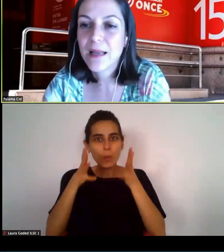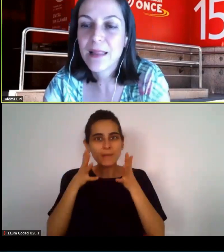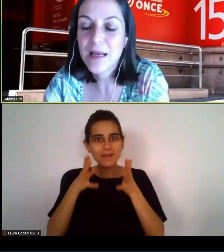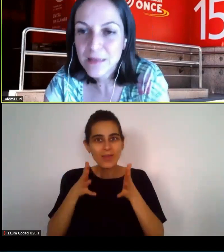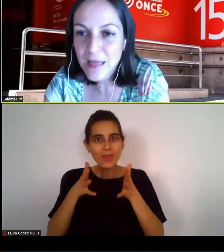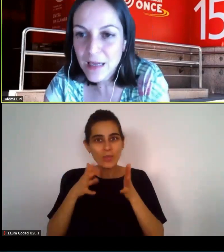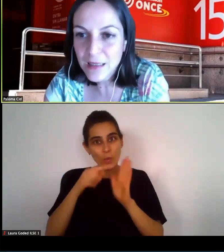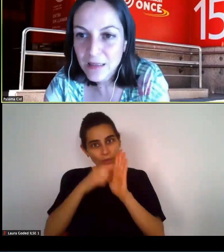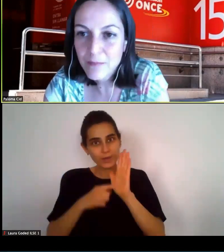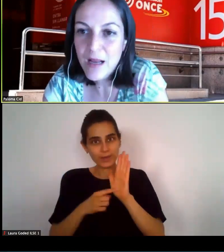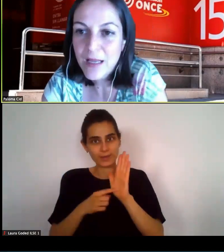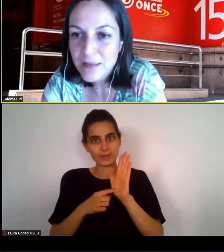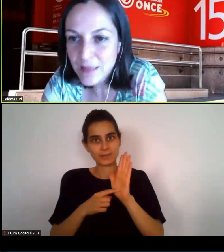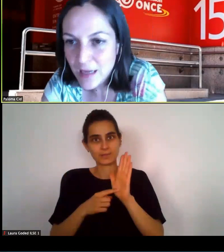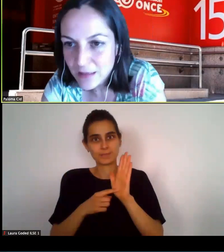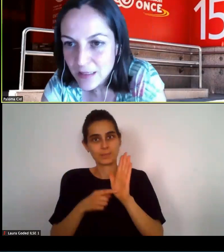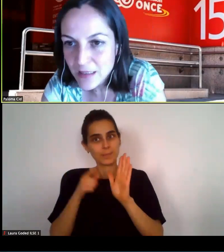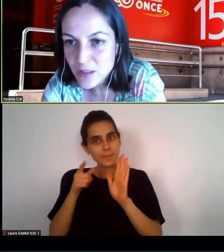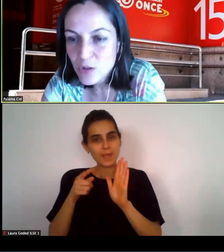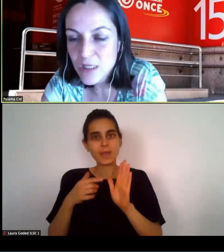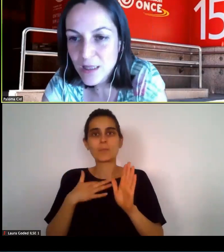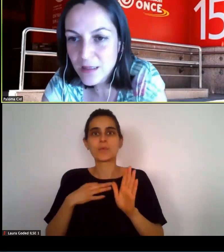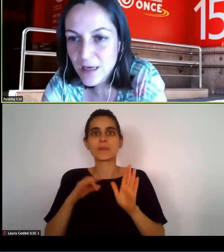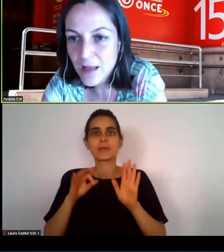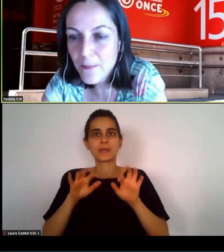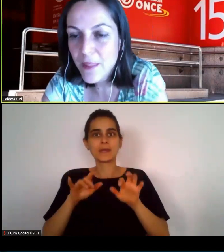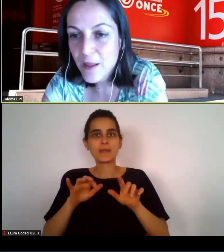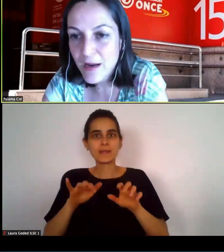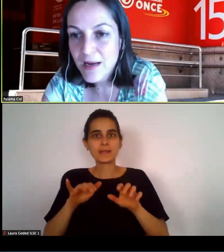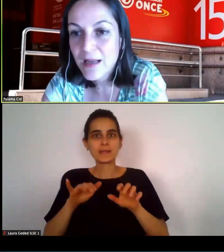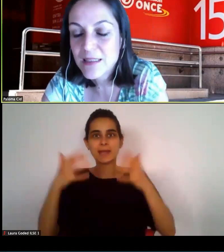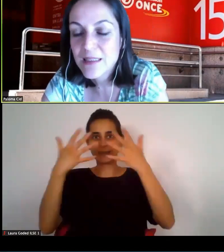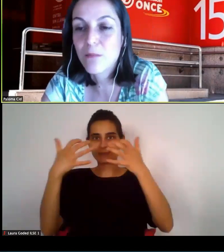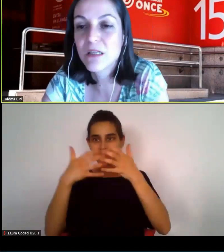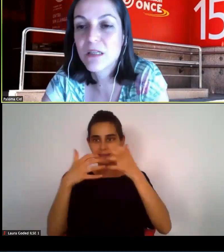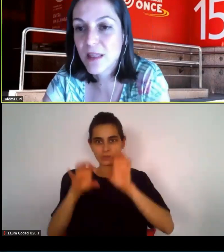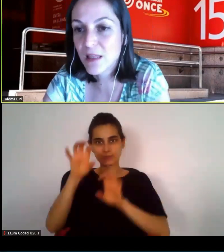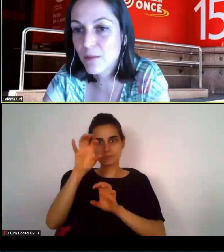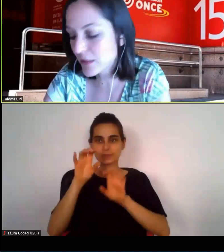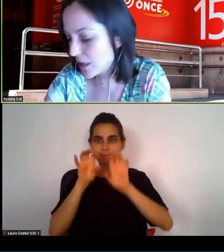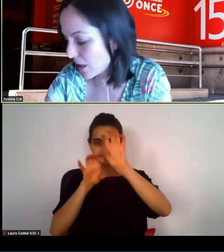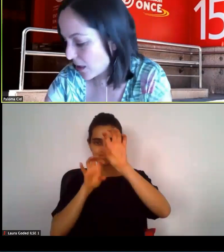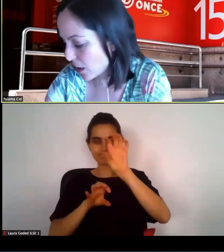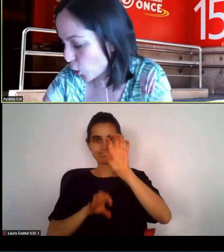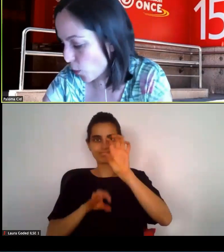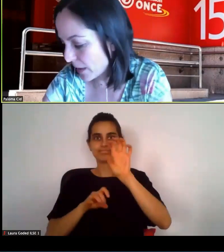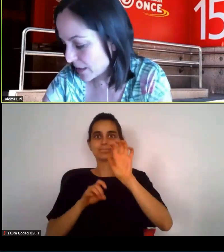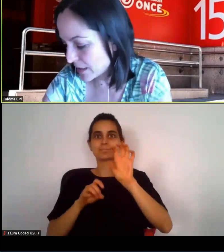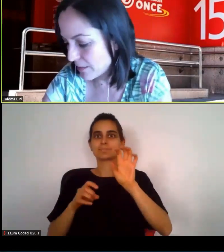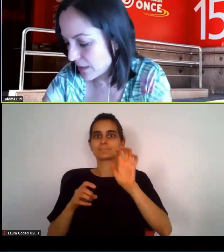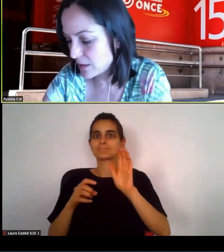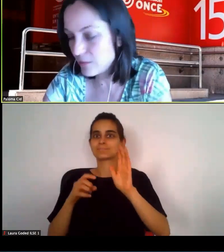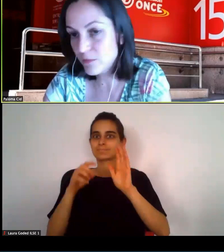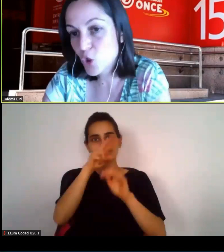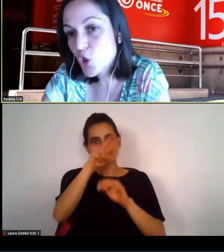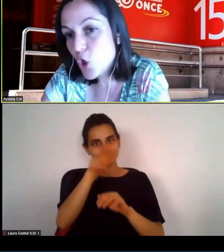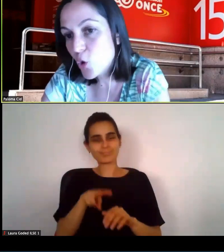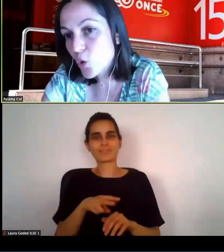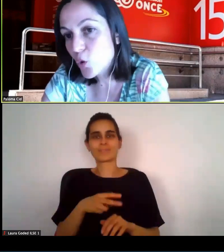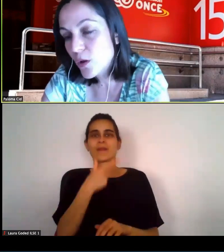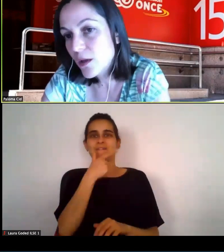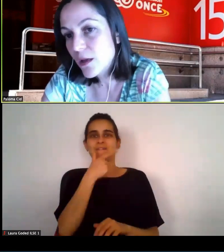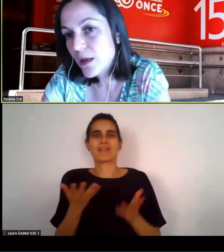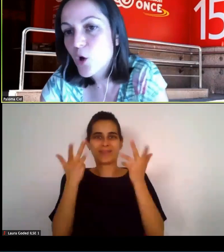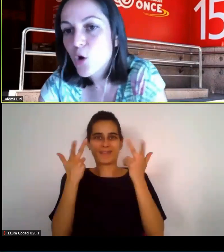para redactar, maquetar textos, etcétera, de manera que sean más fácilmente comprensibles. No